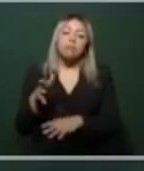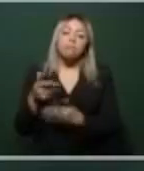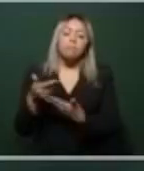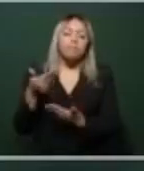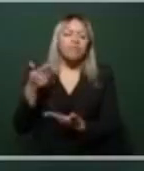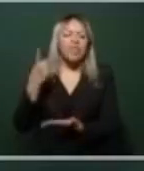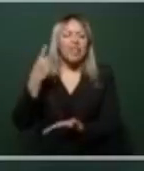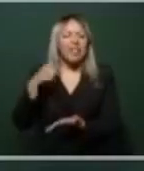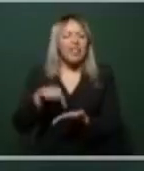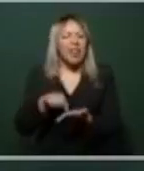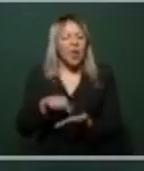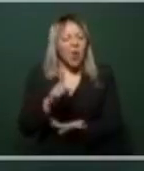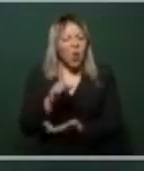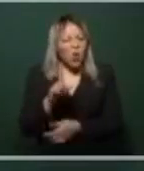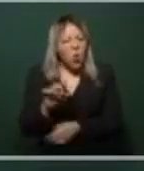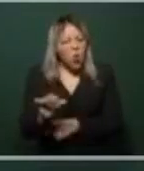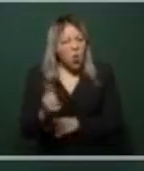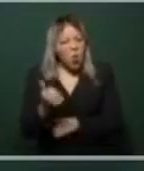creo que 11